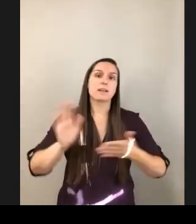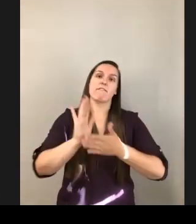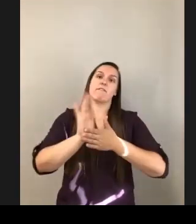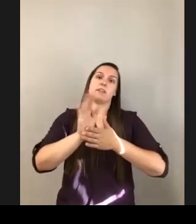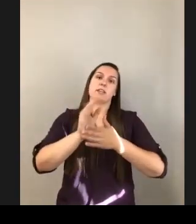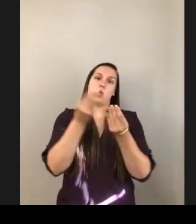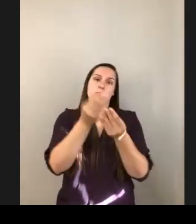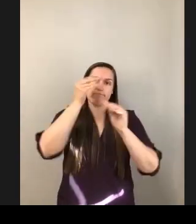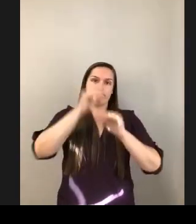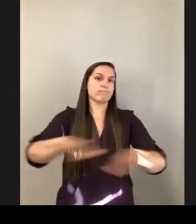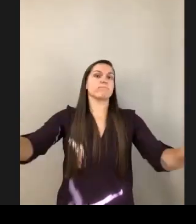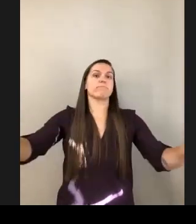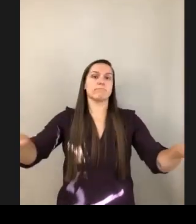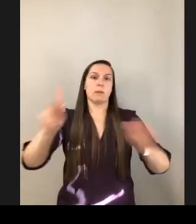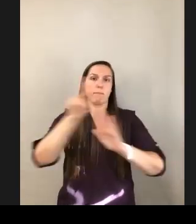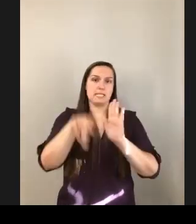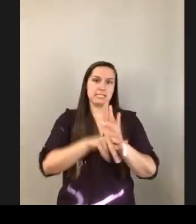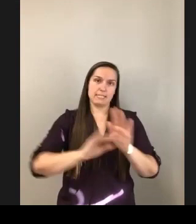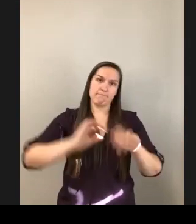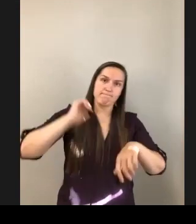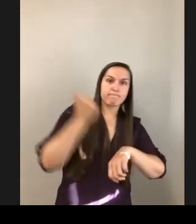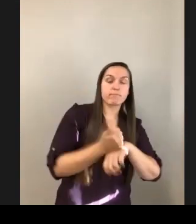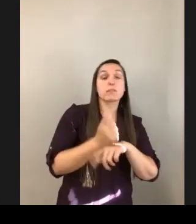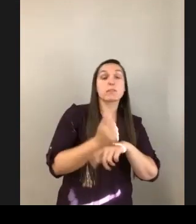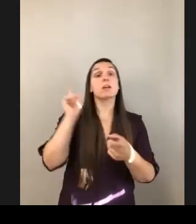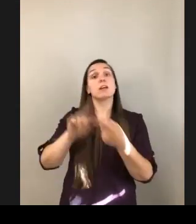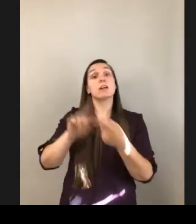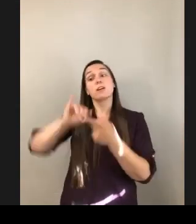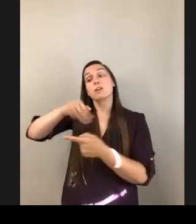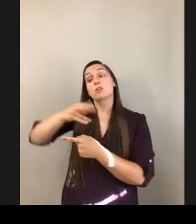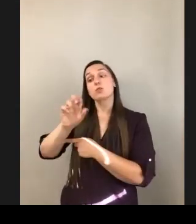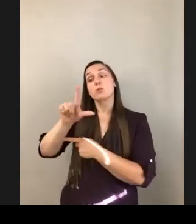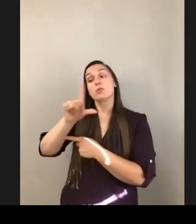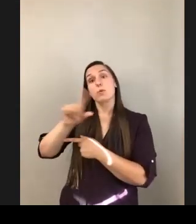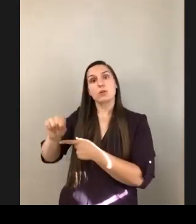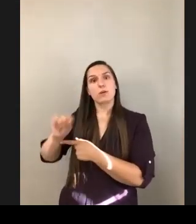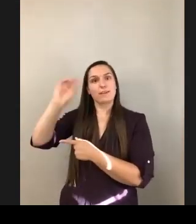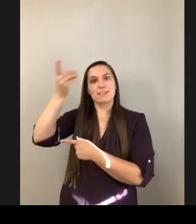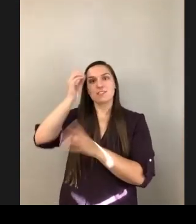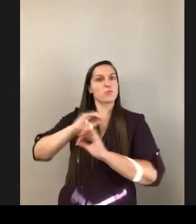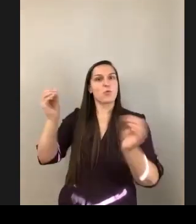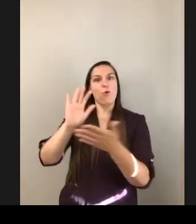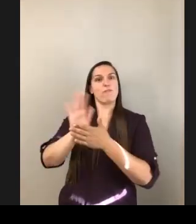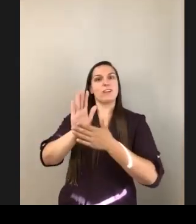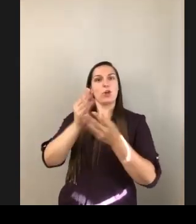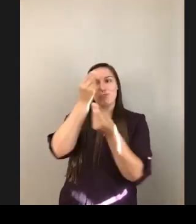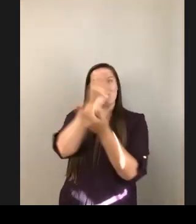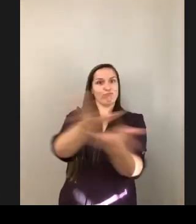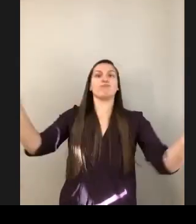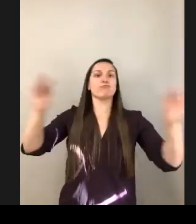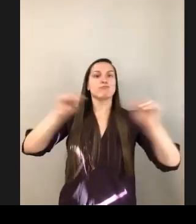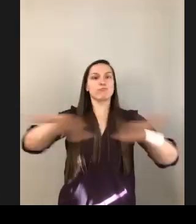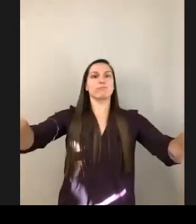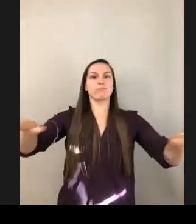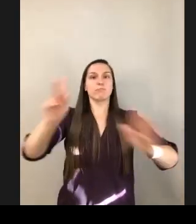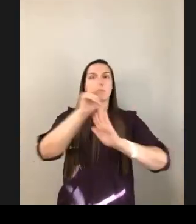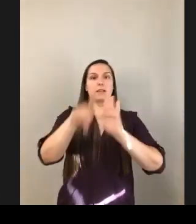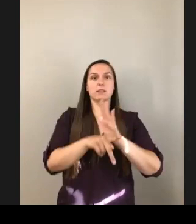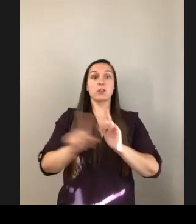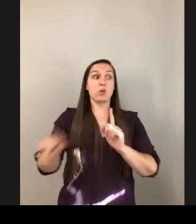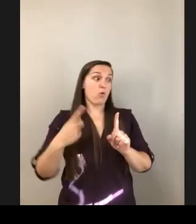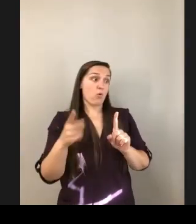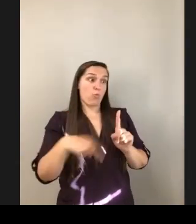Dallas fue que pudimos revelar la información. Entonces, hasta junio de